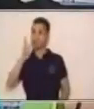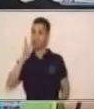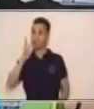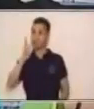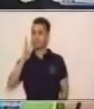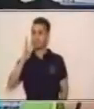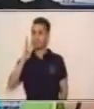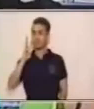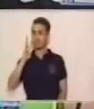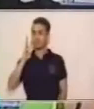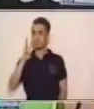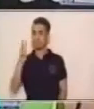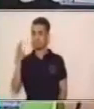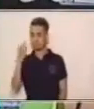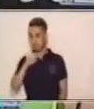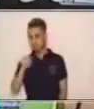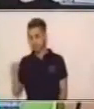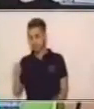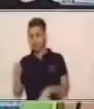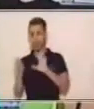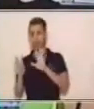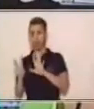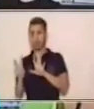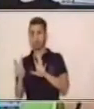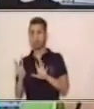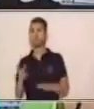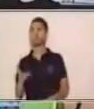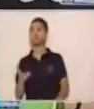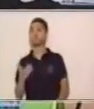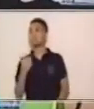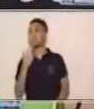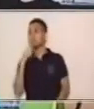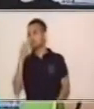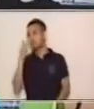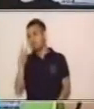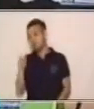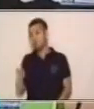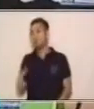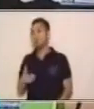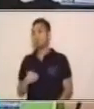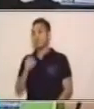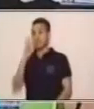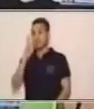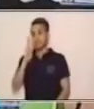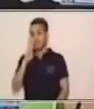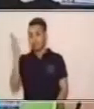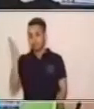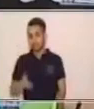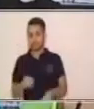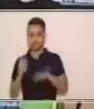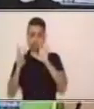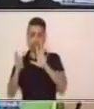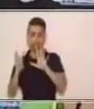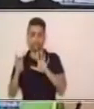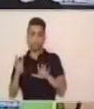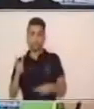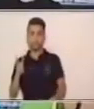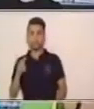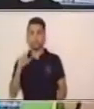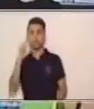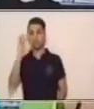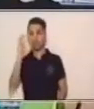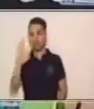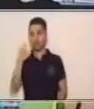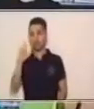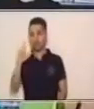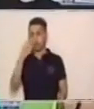número 8. ¿Cómo se lee esa fracción? A ver, excelente, muy bien.